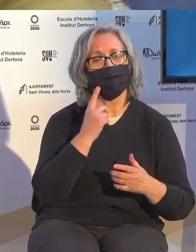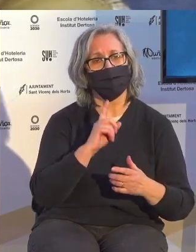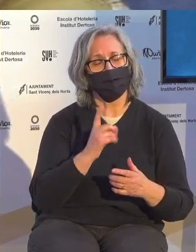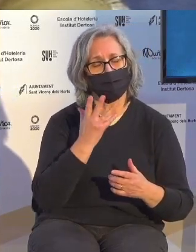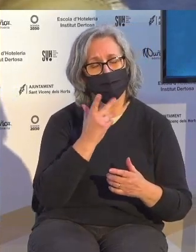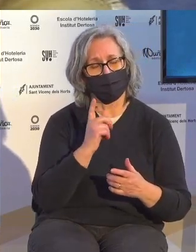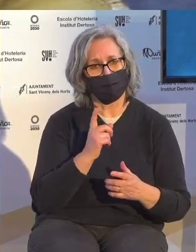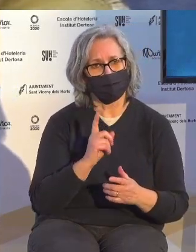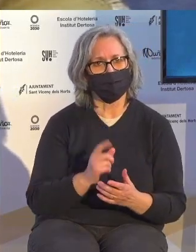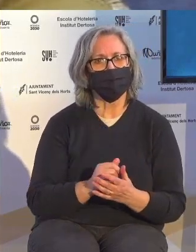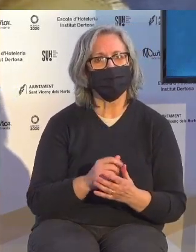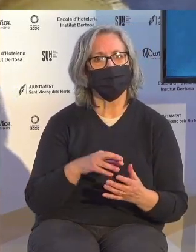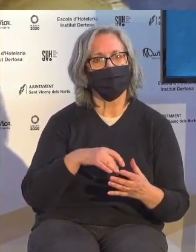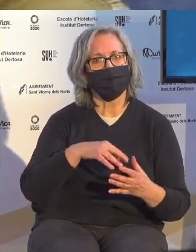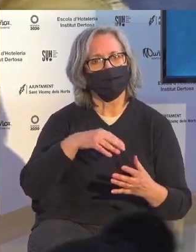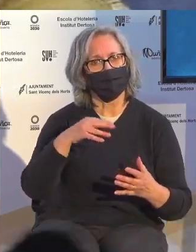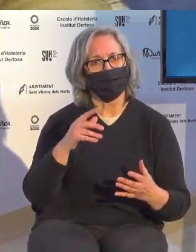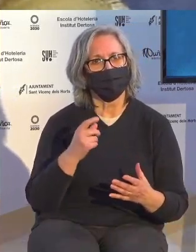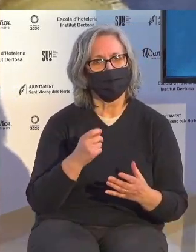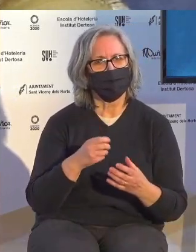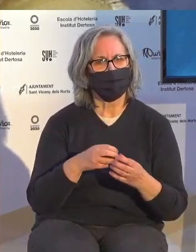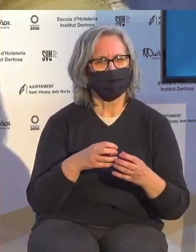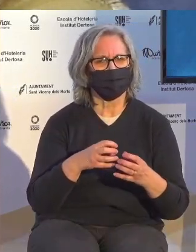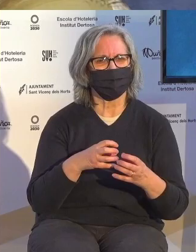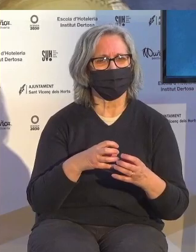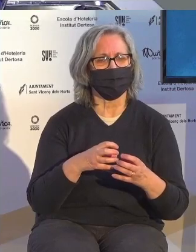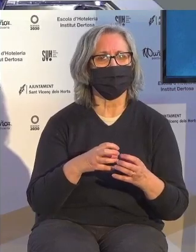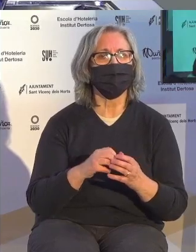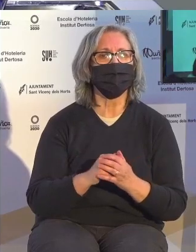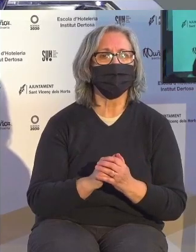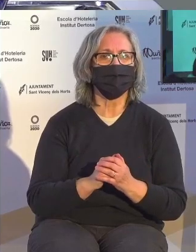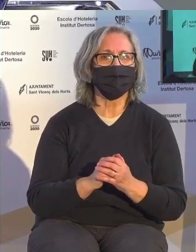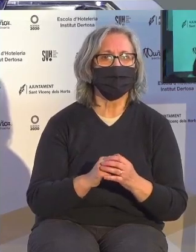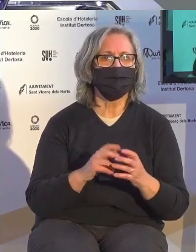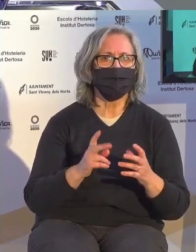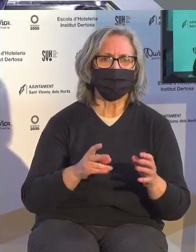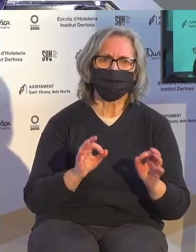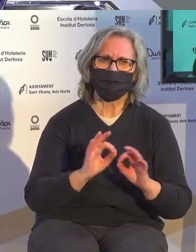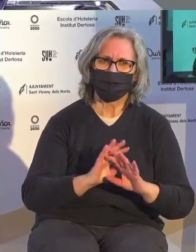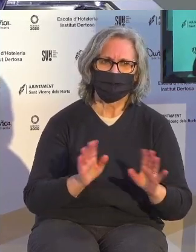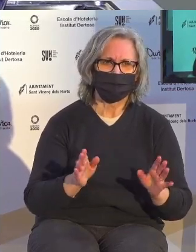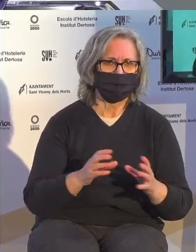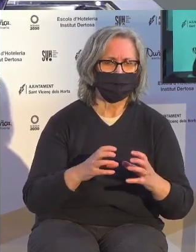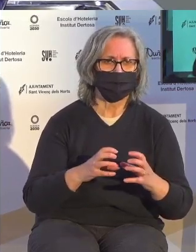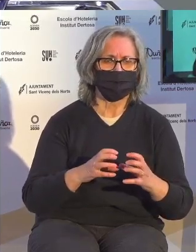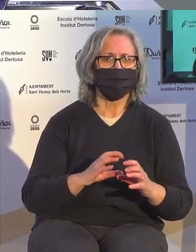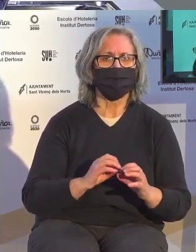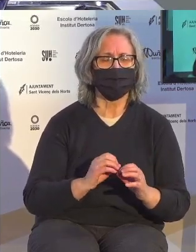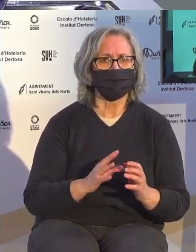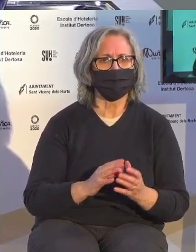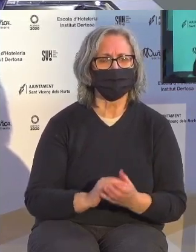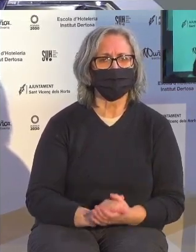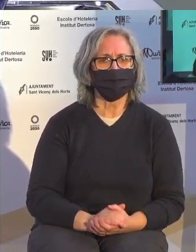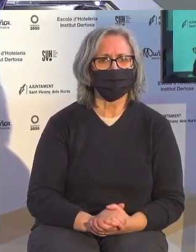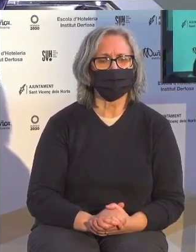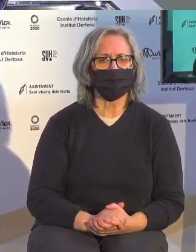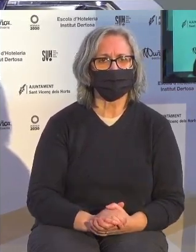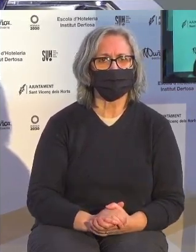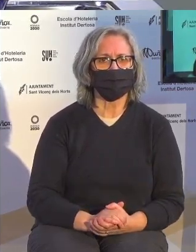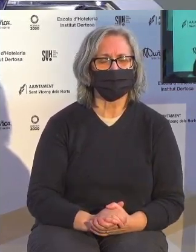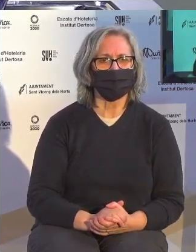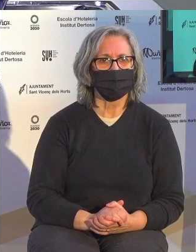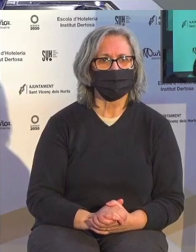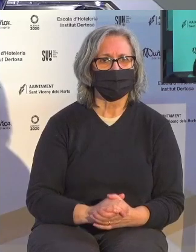ahora la textura de este merengue comienza diferente del principio y ahora está